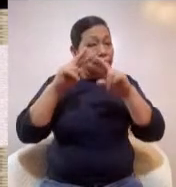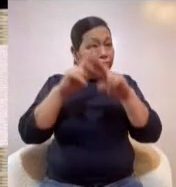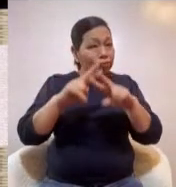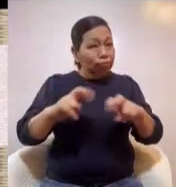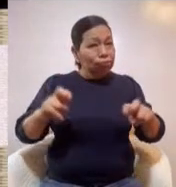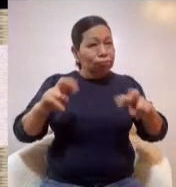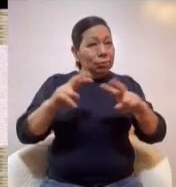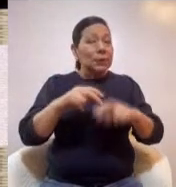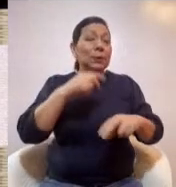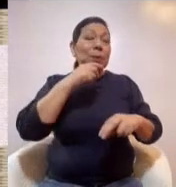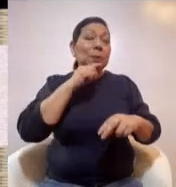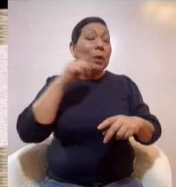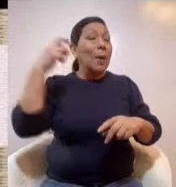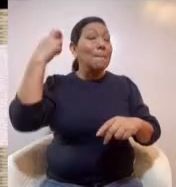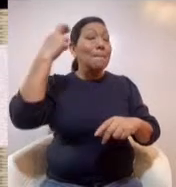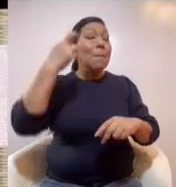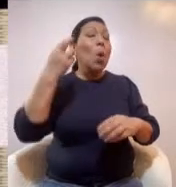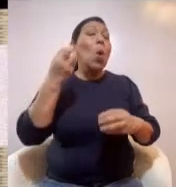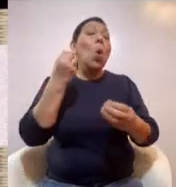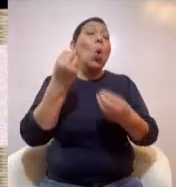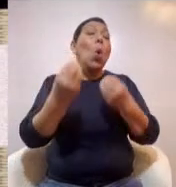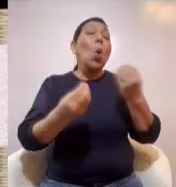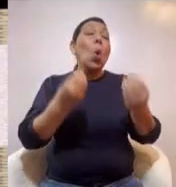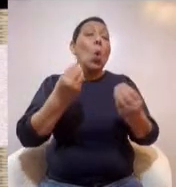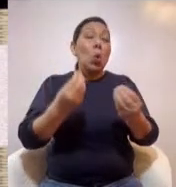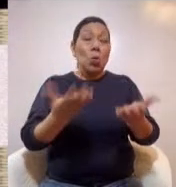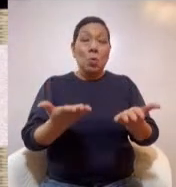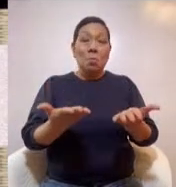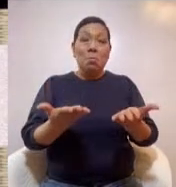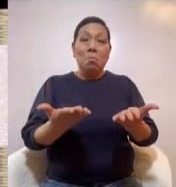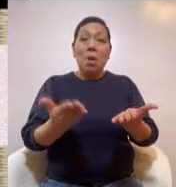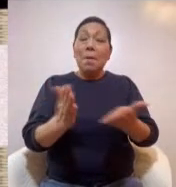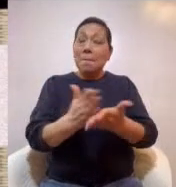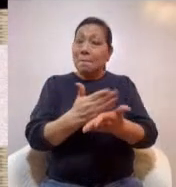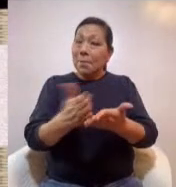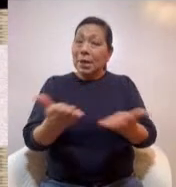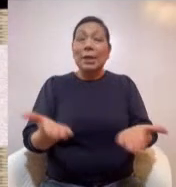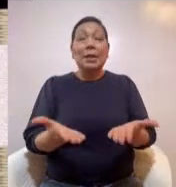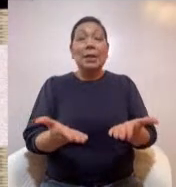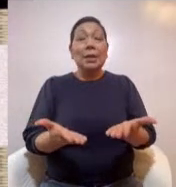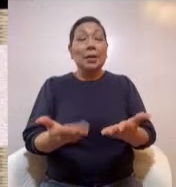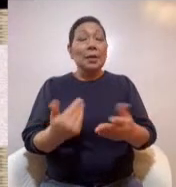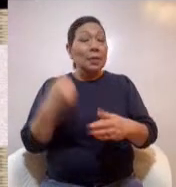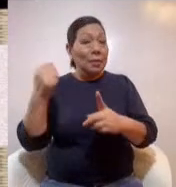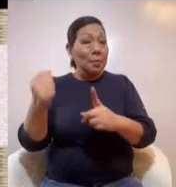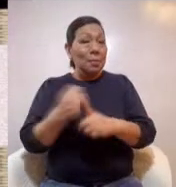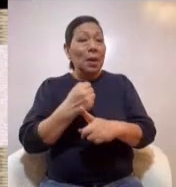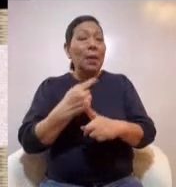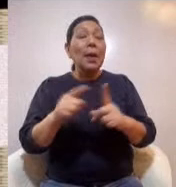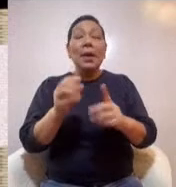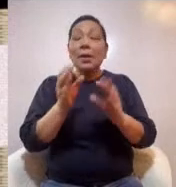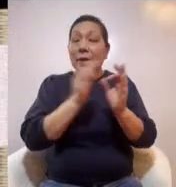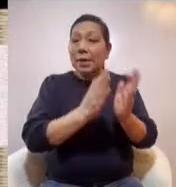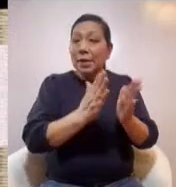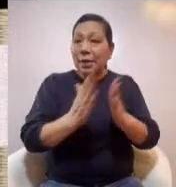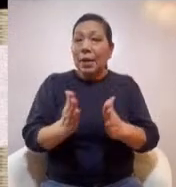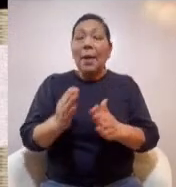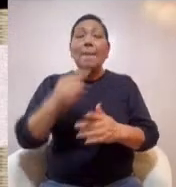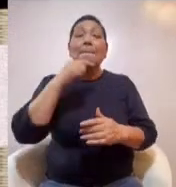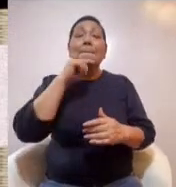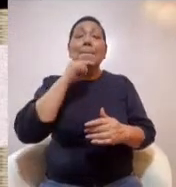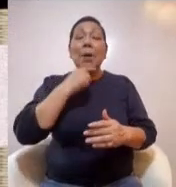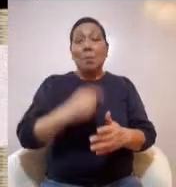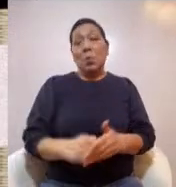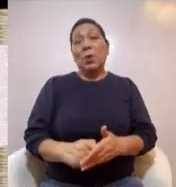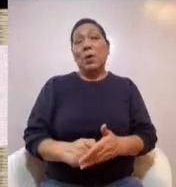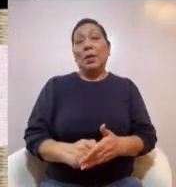y analizó la situación de las mujeres políticas y cómo habían unas particularidades y unos tipos de violencia específica para